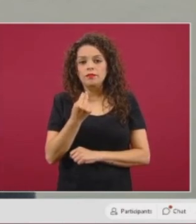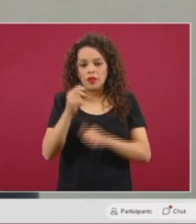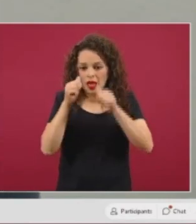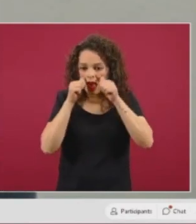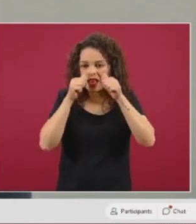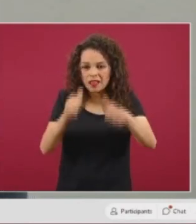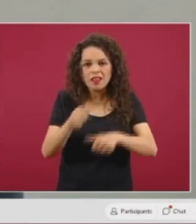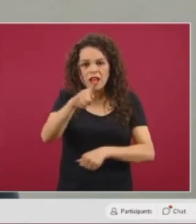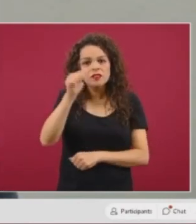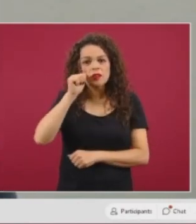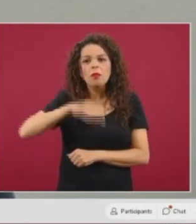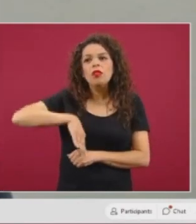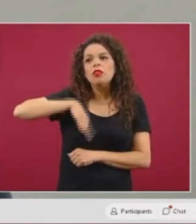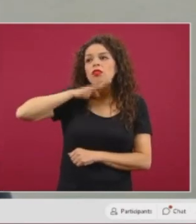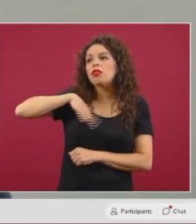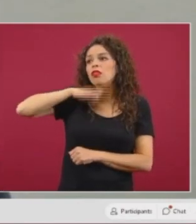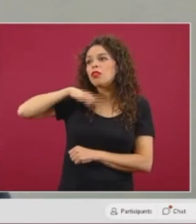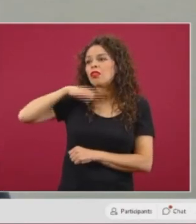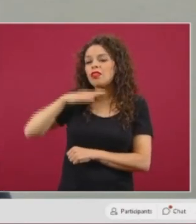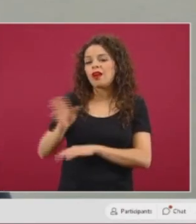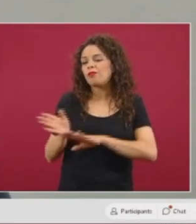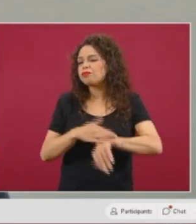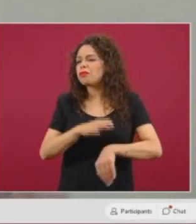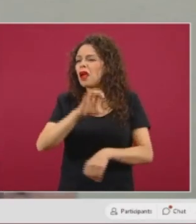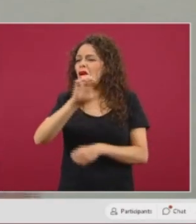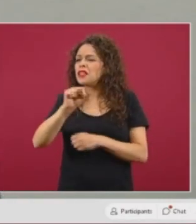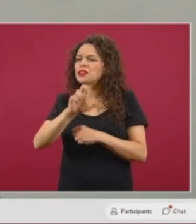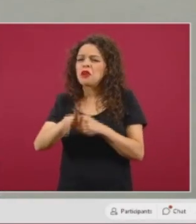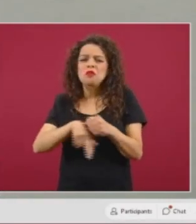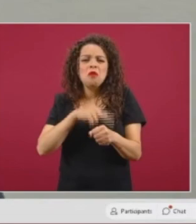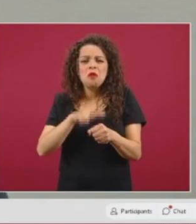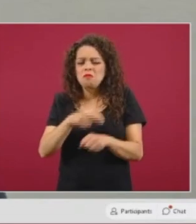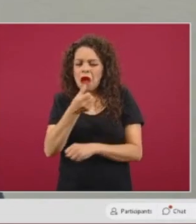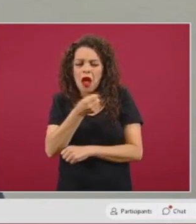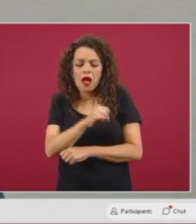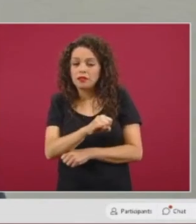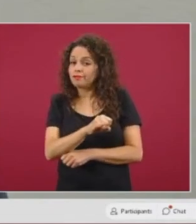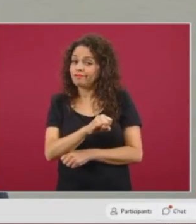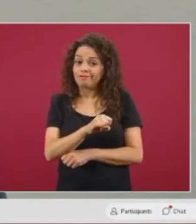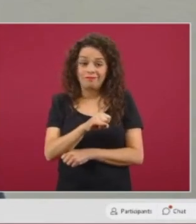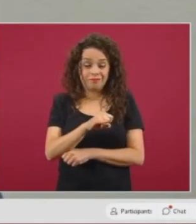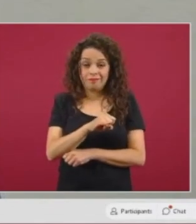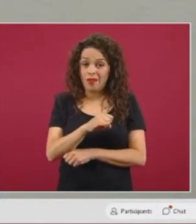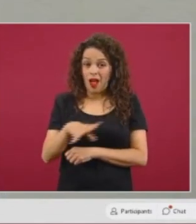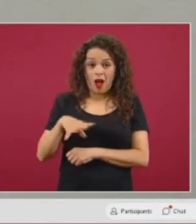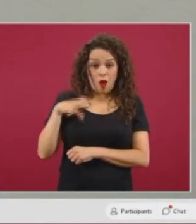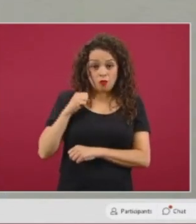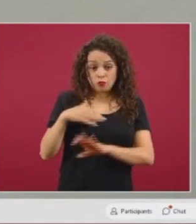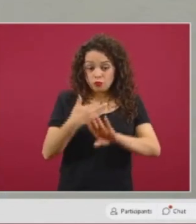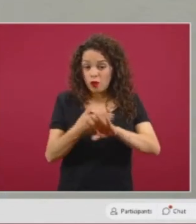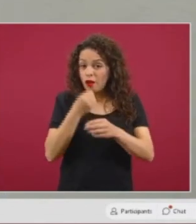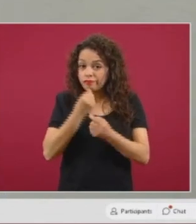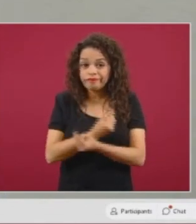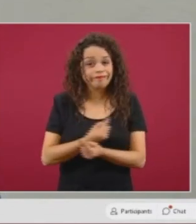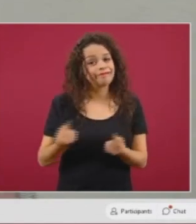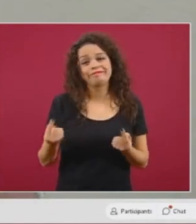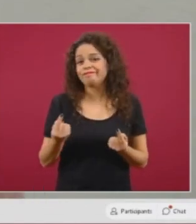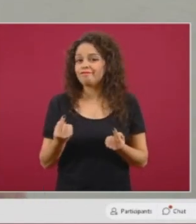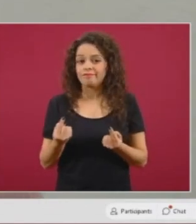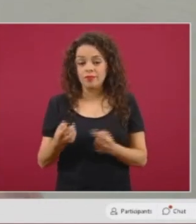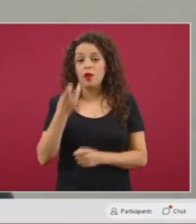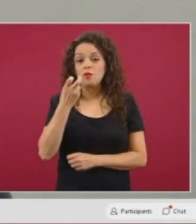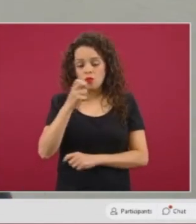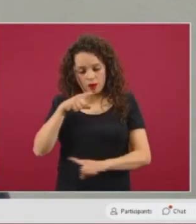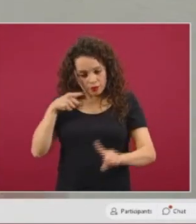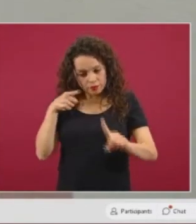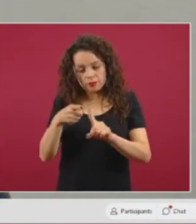las niñas. Hay mucho que hacer en materia de salud y de articulación de esfuerzos a nivel central con esta secretaría,